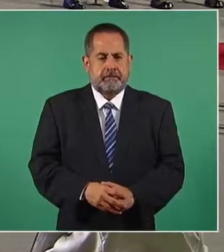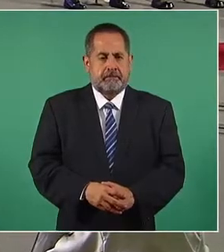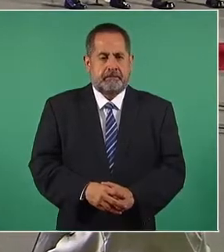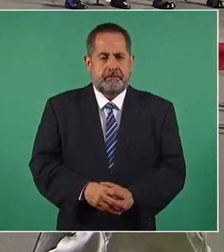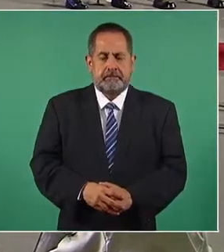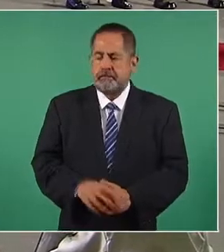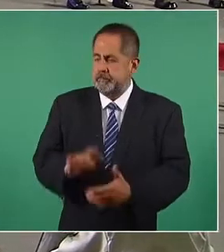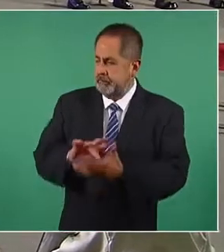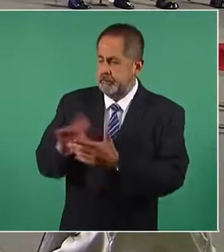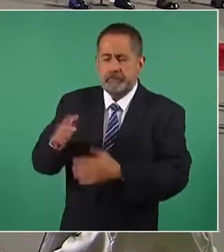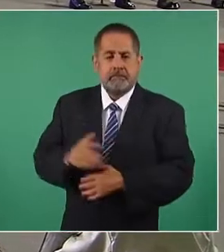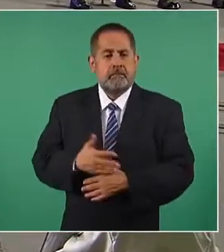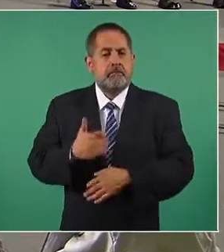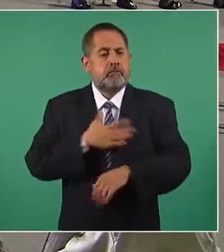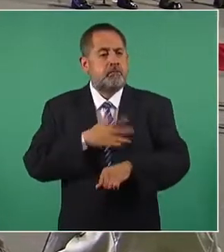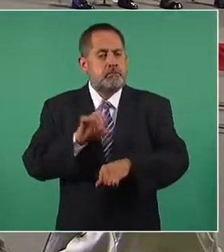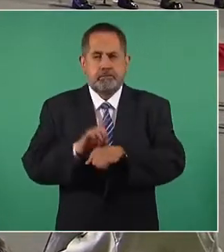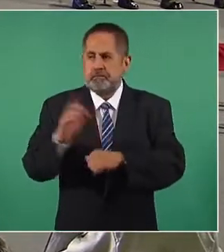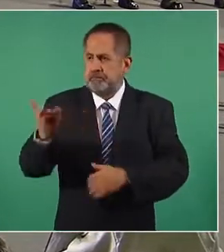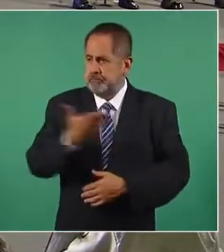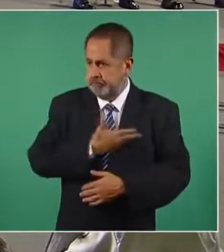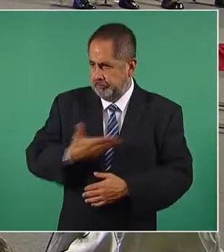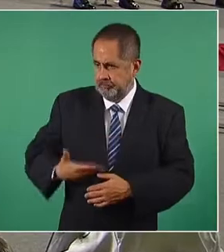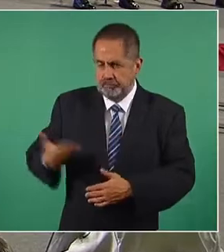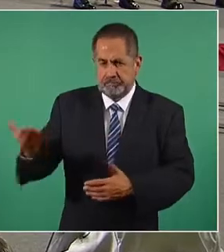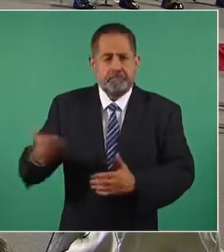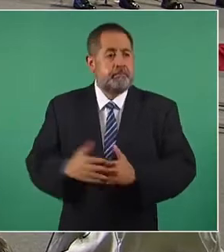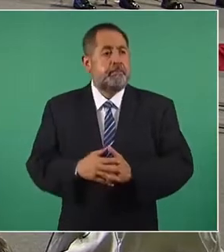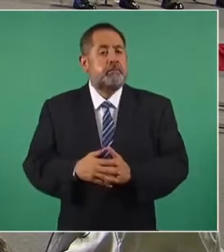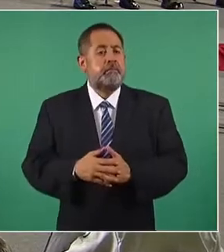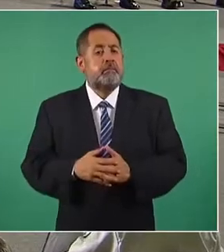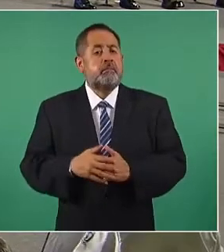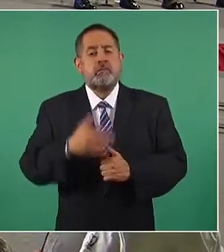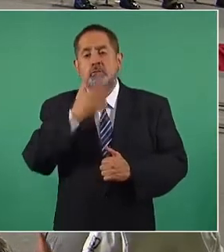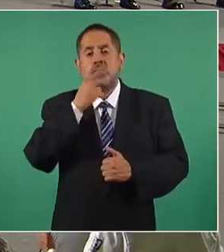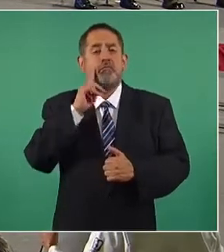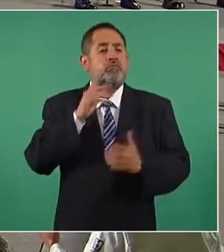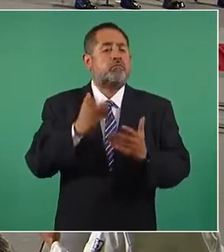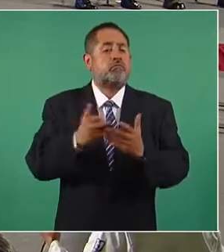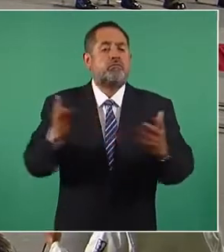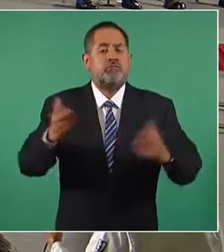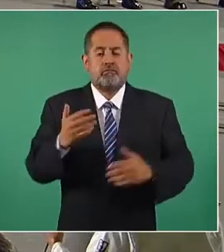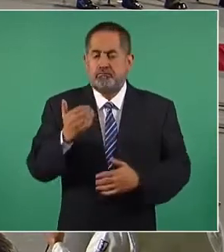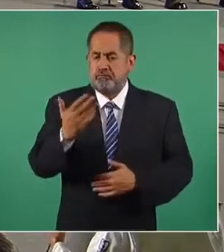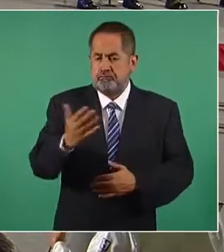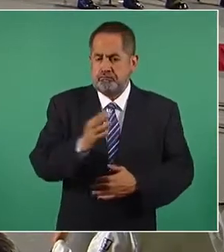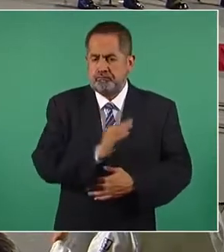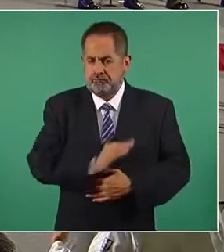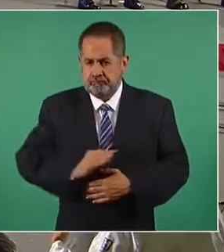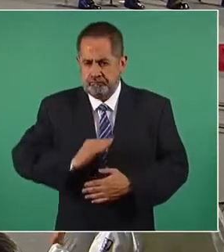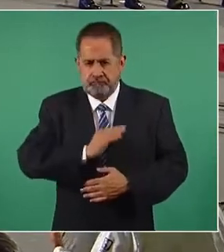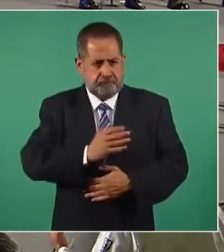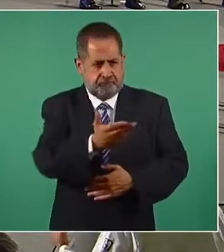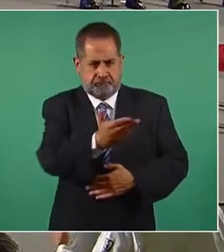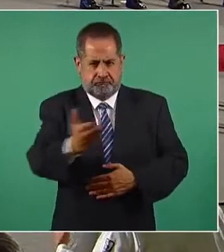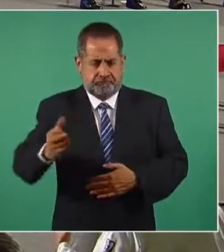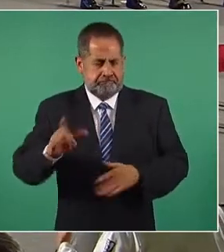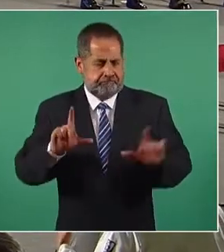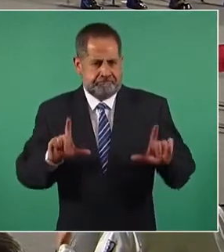Muchas gracias. Buen día, señor presidente, señoras y señores. Felicitaciones a todos los que hoy han